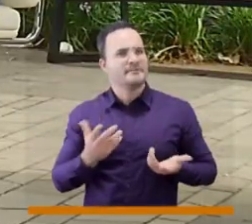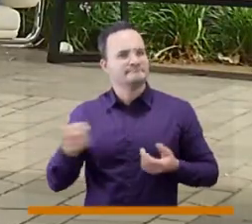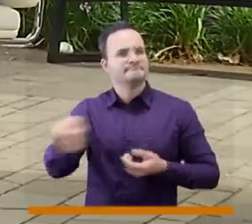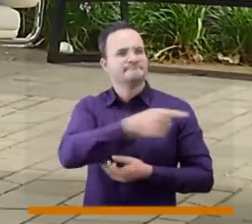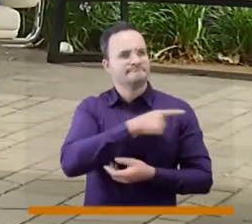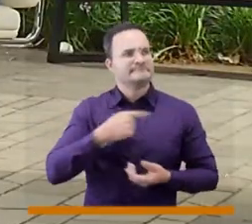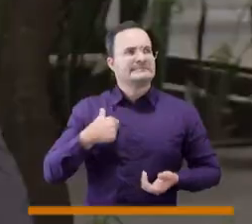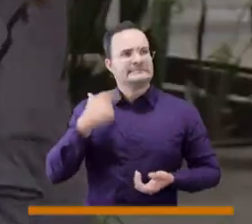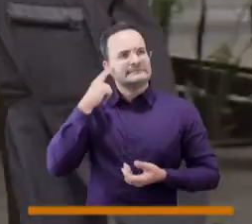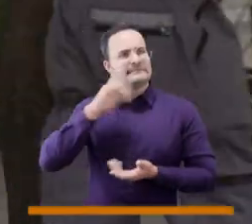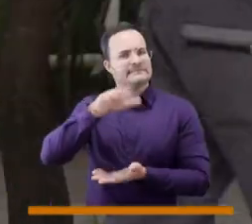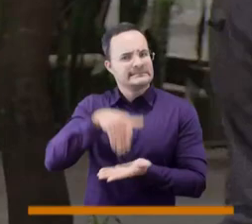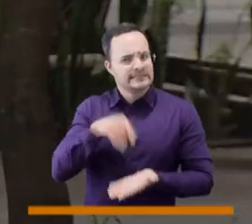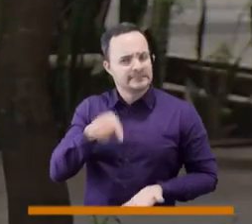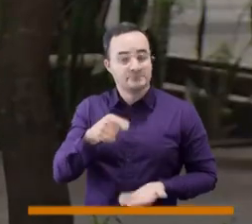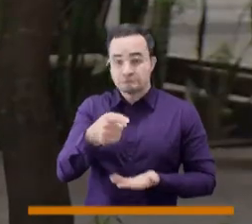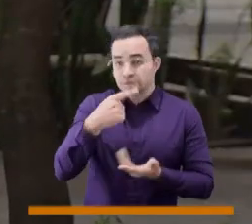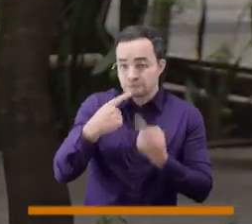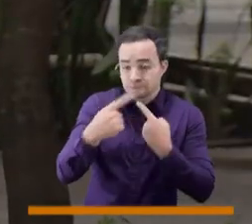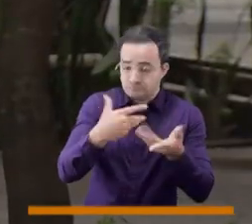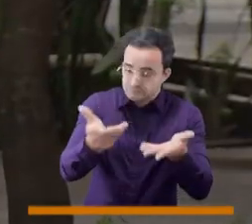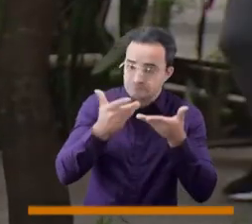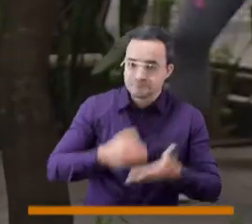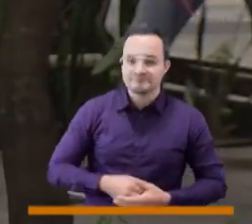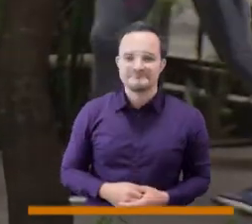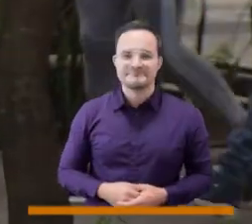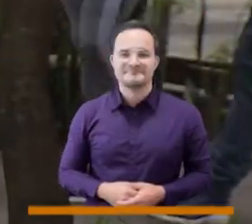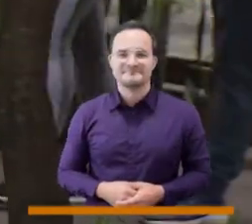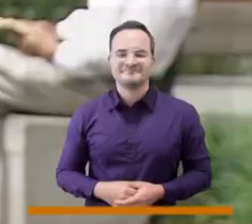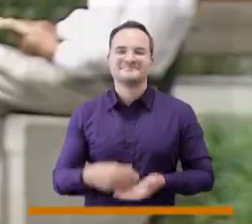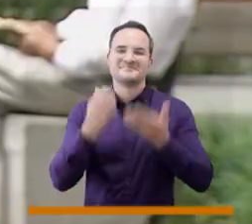abierto que sostenemos con ustedes en De Frente a la Gente.